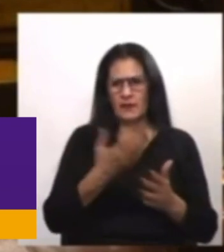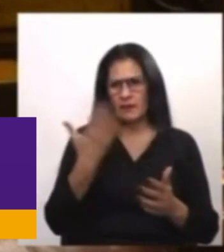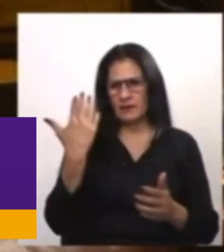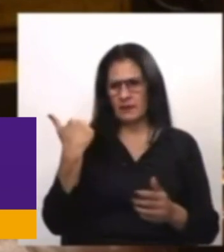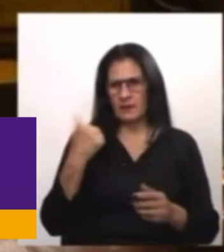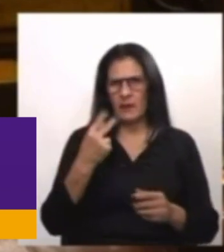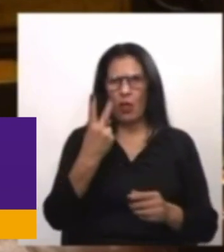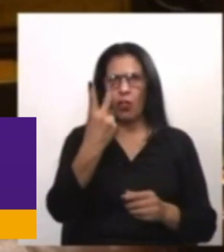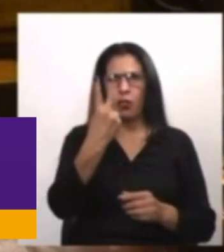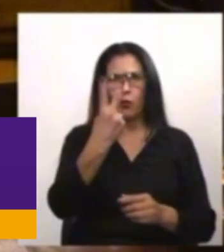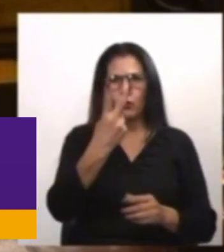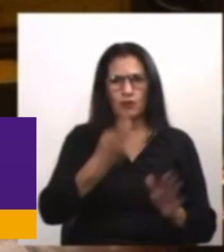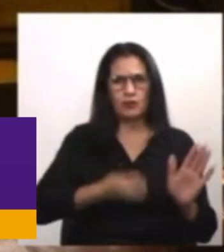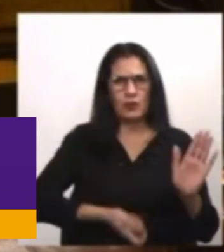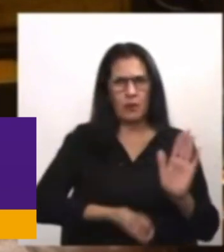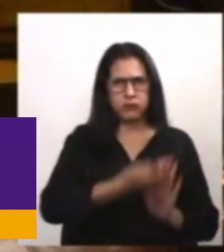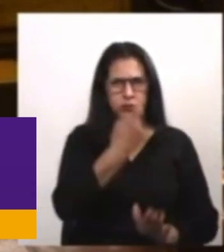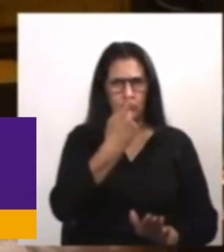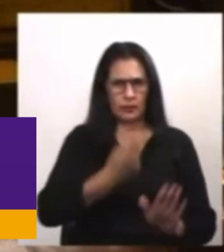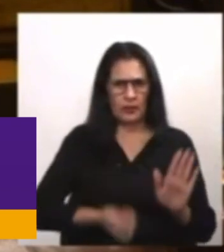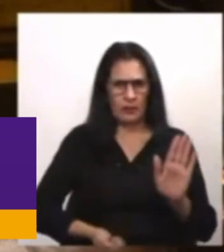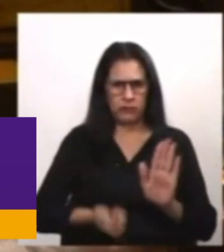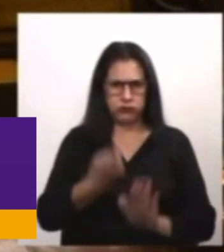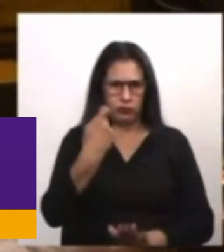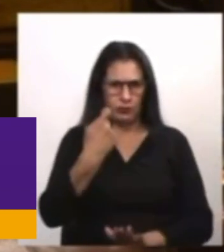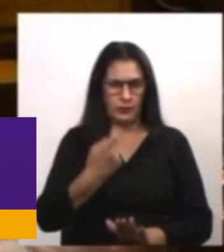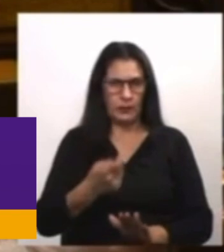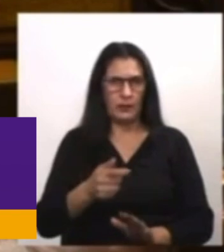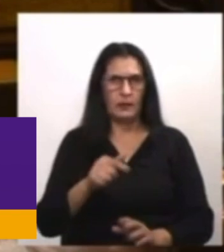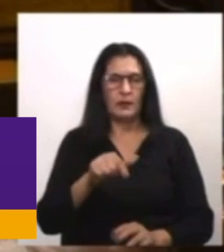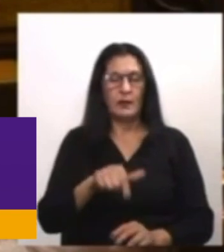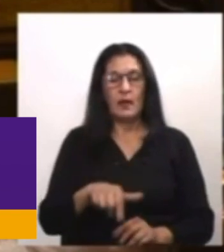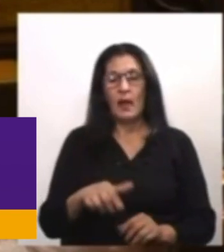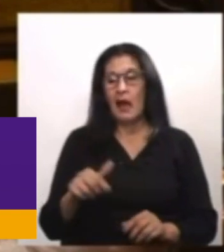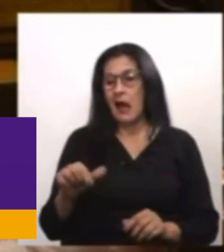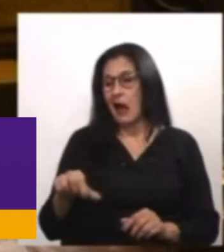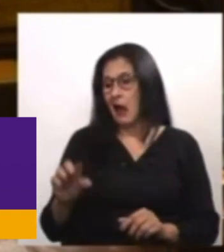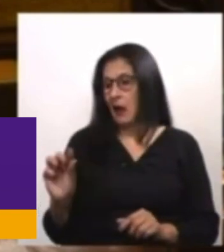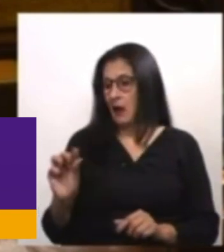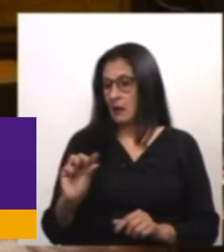mientras esperamos la expresión de la Fiscalía.